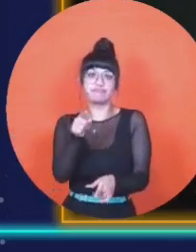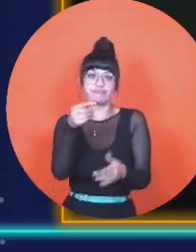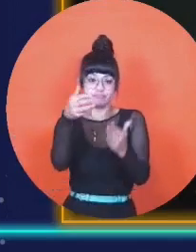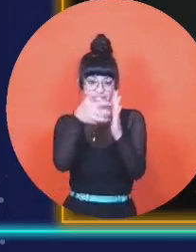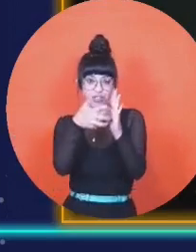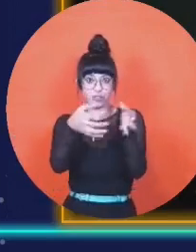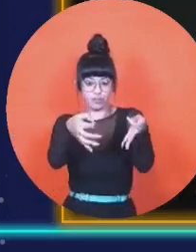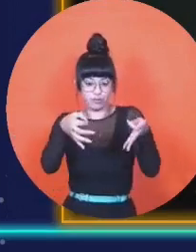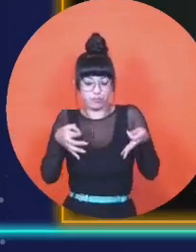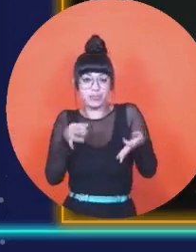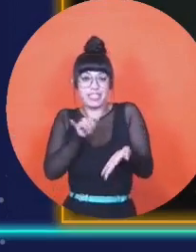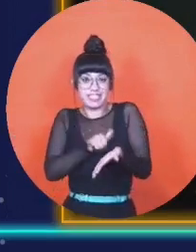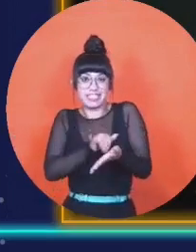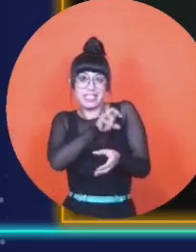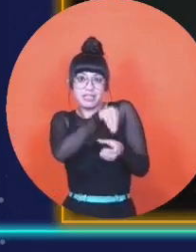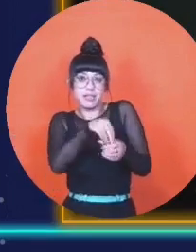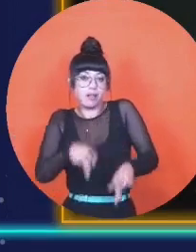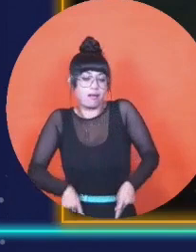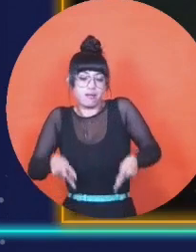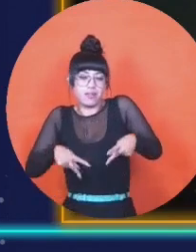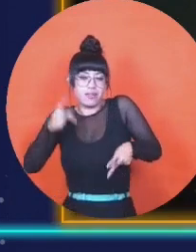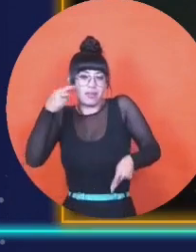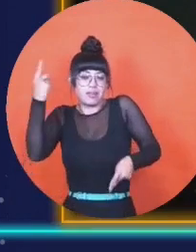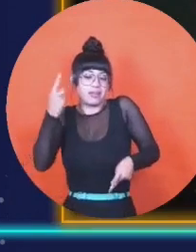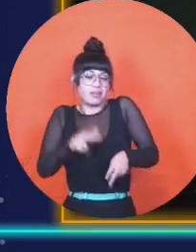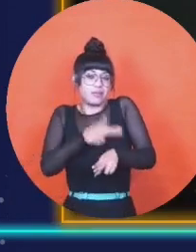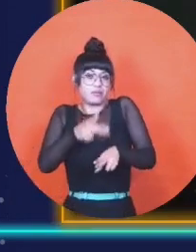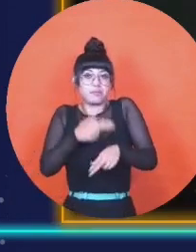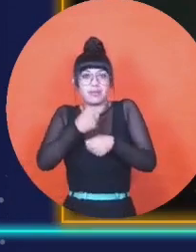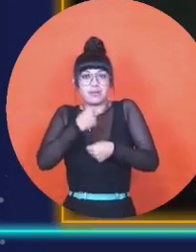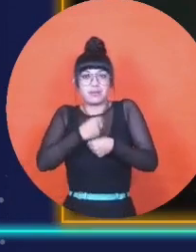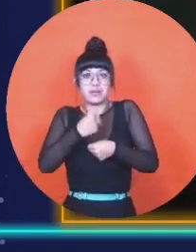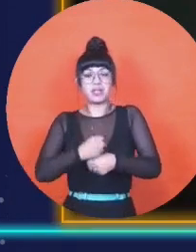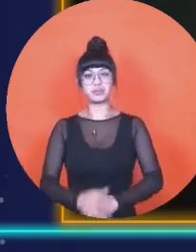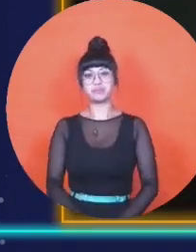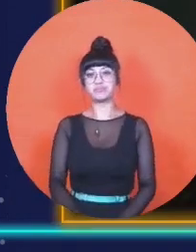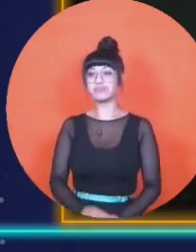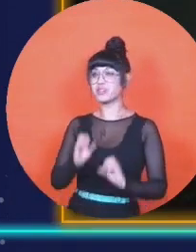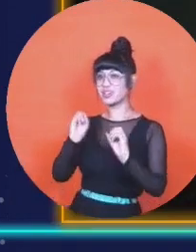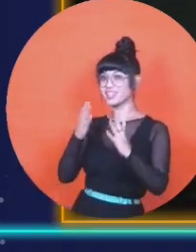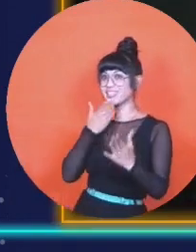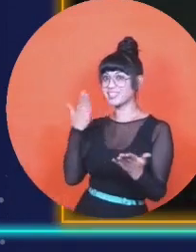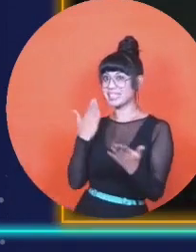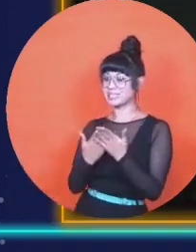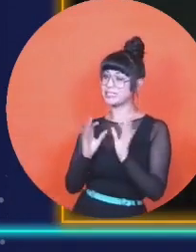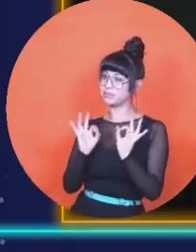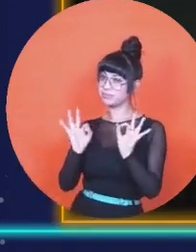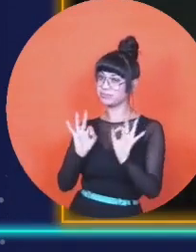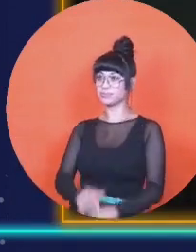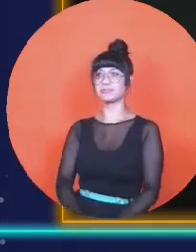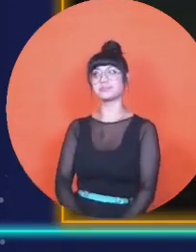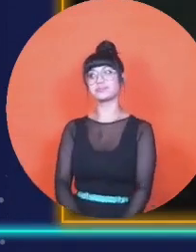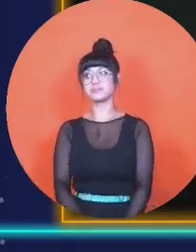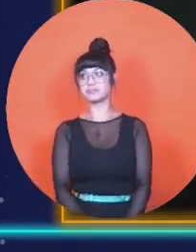sí, hace parte de la vida y hace parte del trabajo. Súper, muchas gracias.